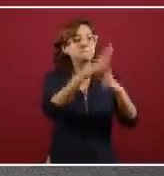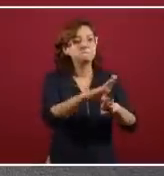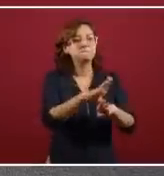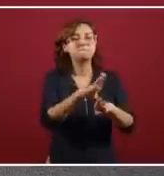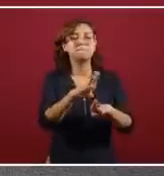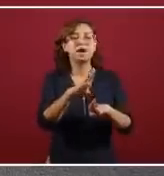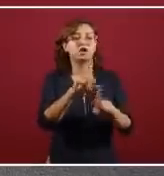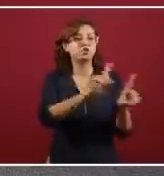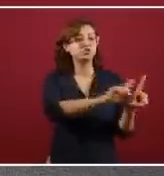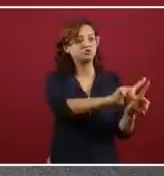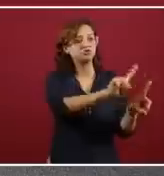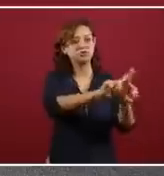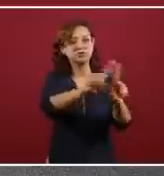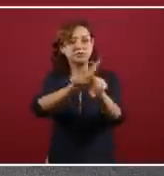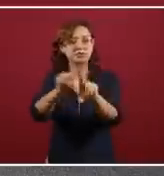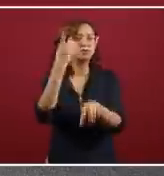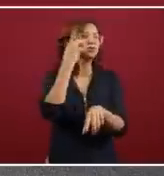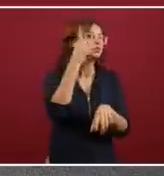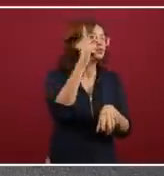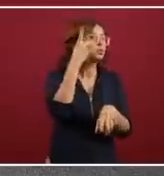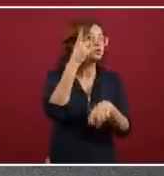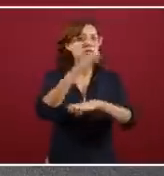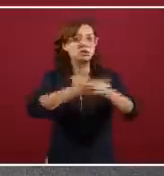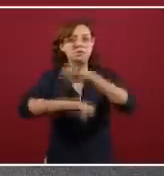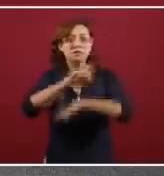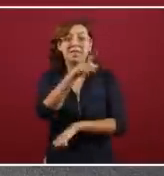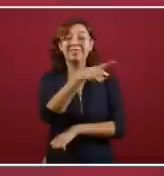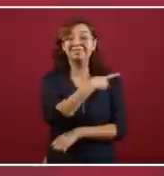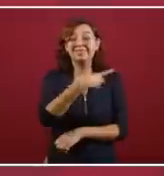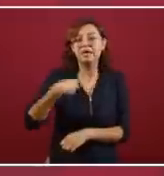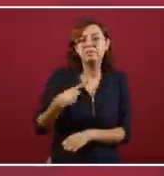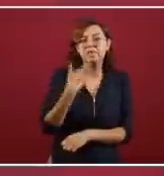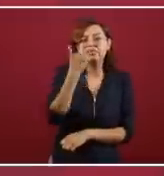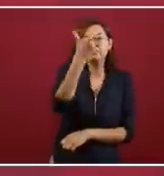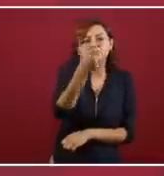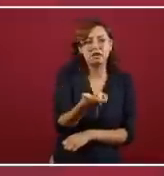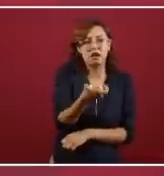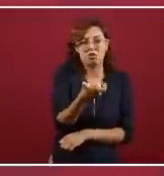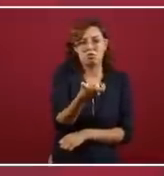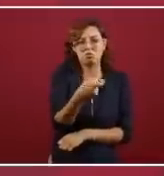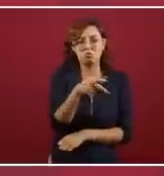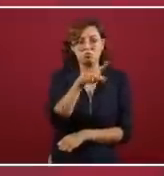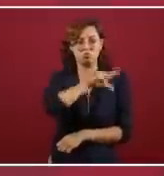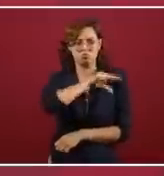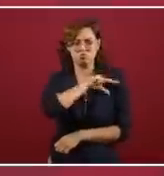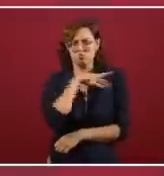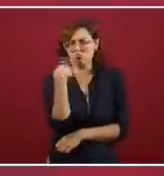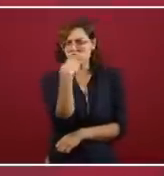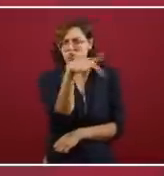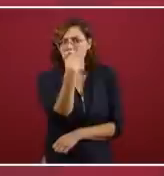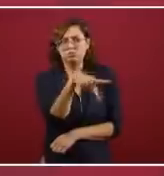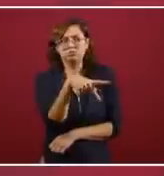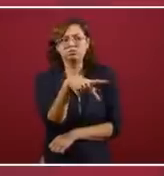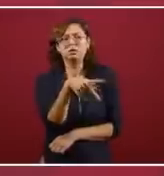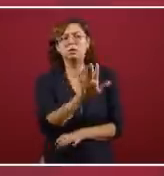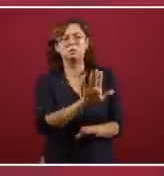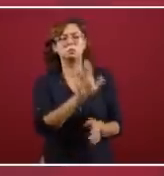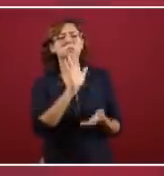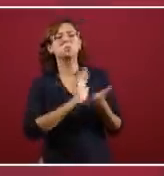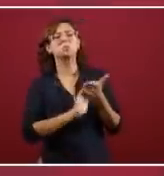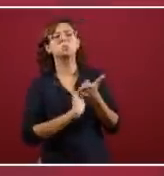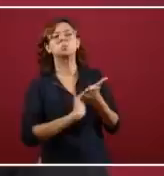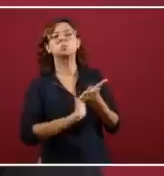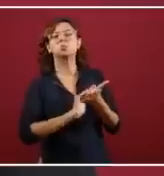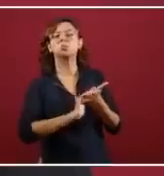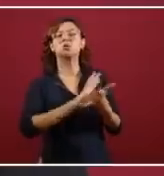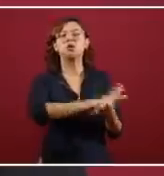de banqueros y de empresarios en deuda pública. O sea,